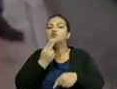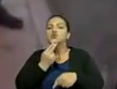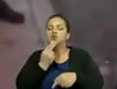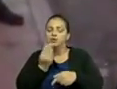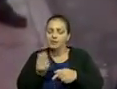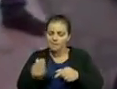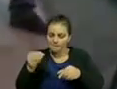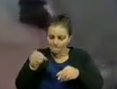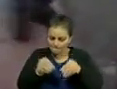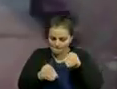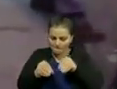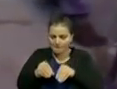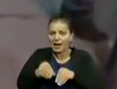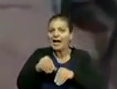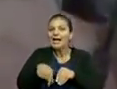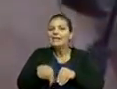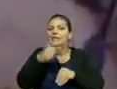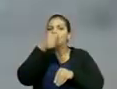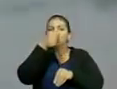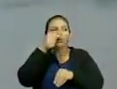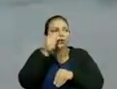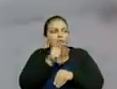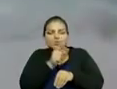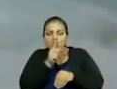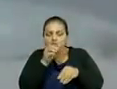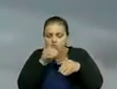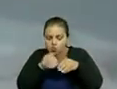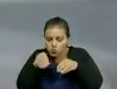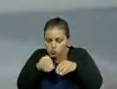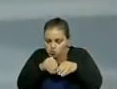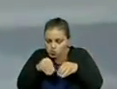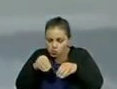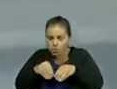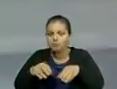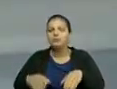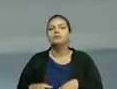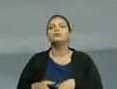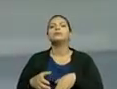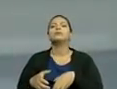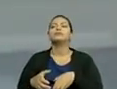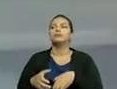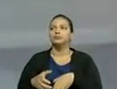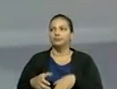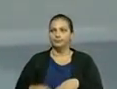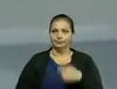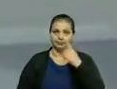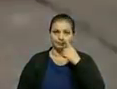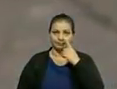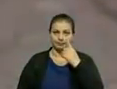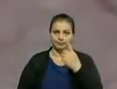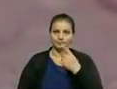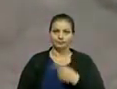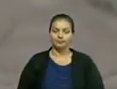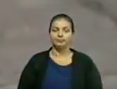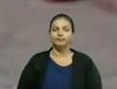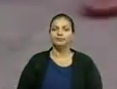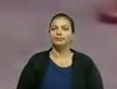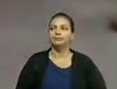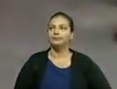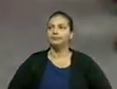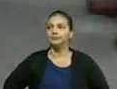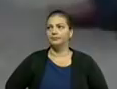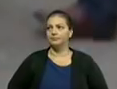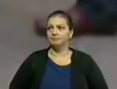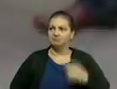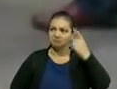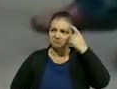Este sujeto de origen venezolano fue detenido en flagrancia mientras transportaba este paquete, que al parecer era un pastel,